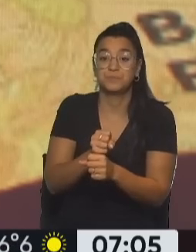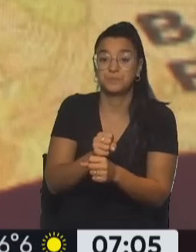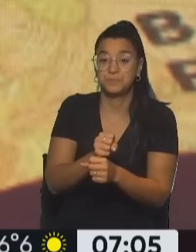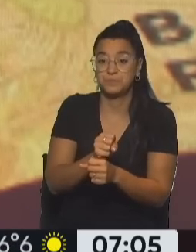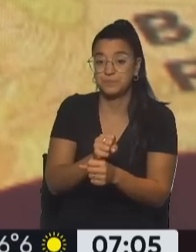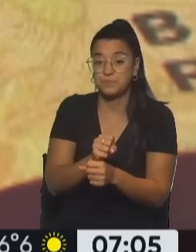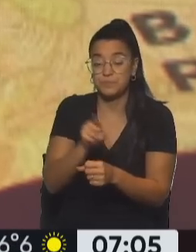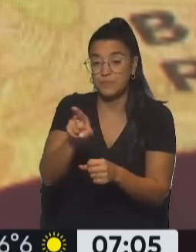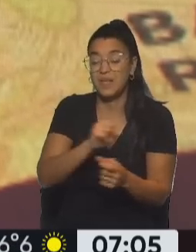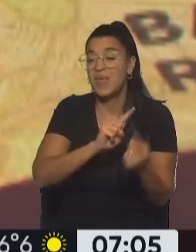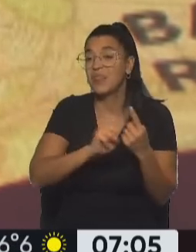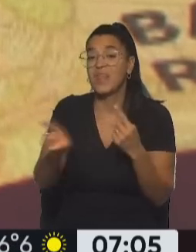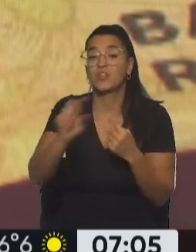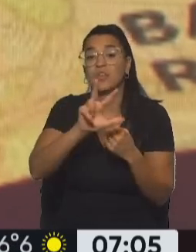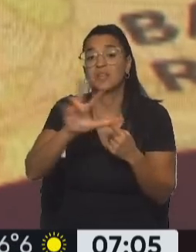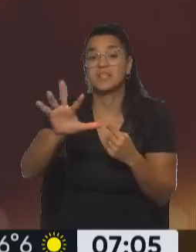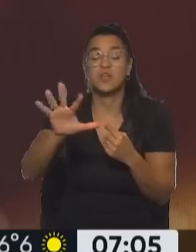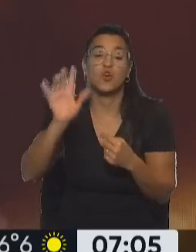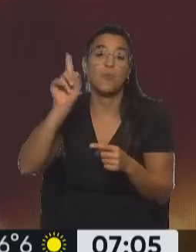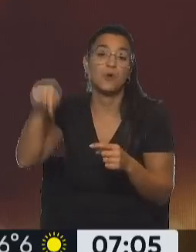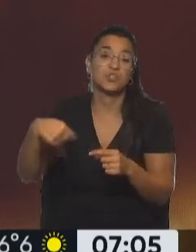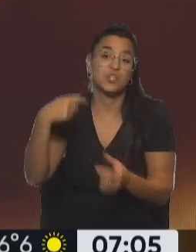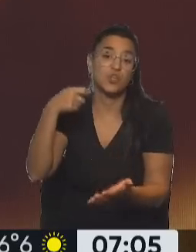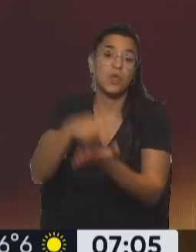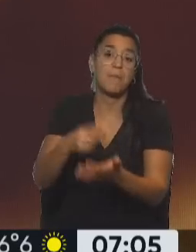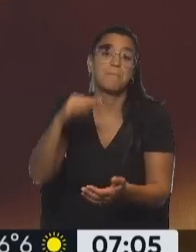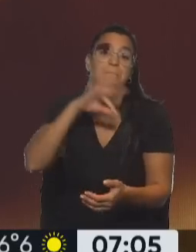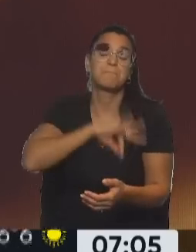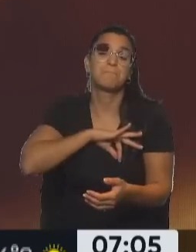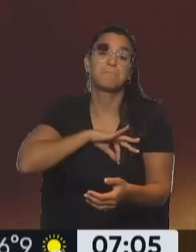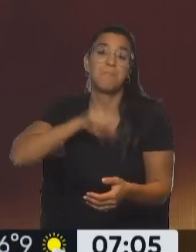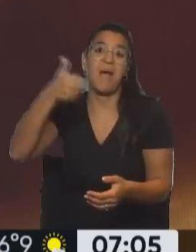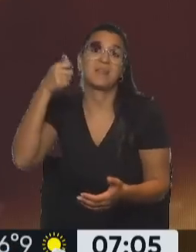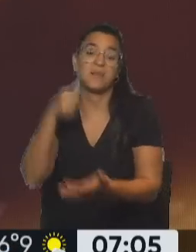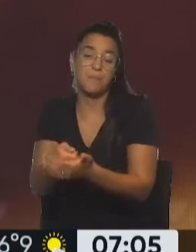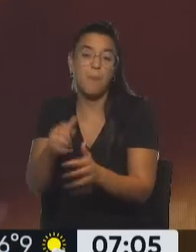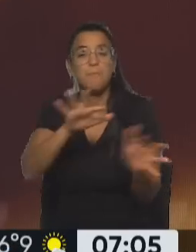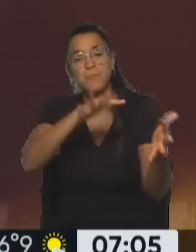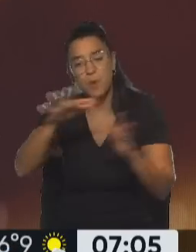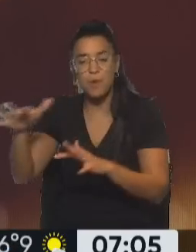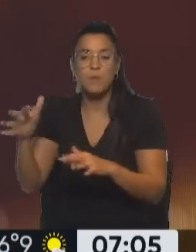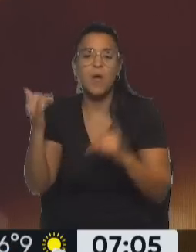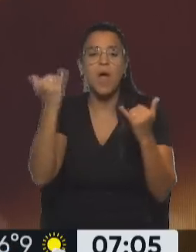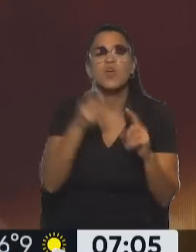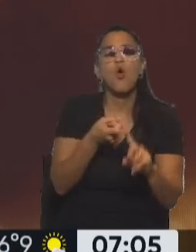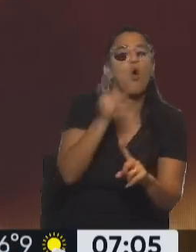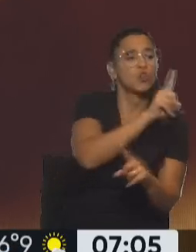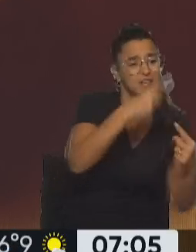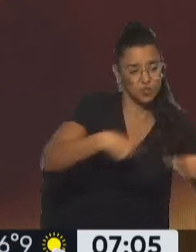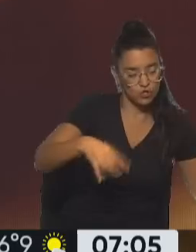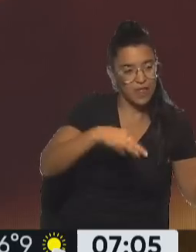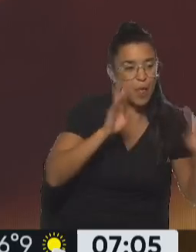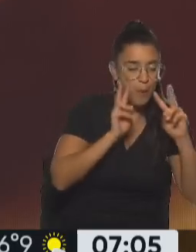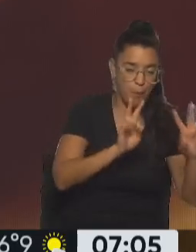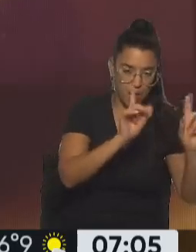pasa directamente al 35% de tributo. Como decís vos, es un promedio, sí, porque además hay que tener en cuenta otros conceptos, ¿no es cierto? Y por